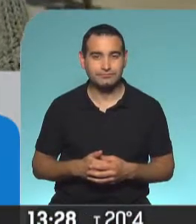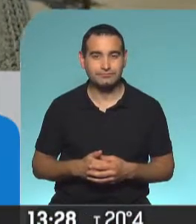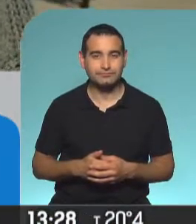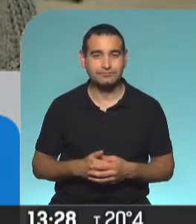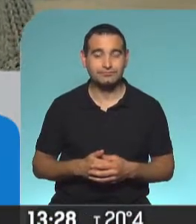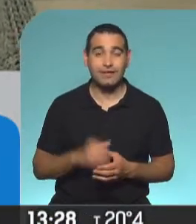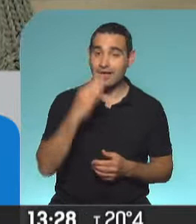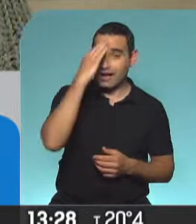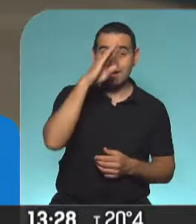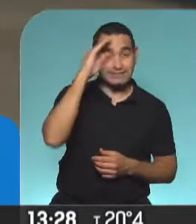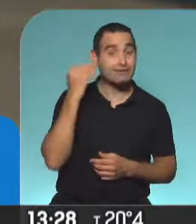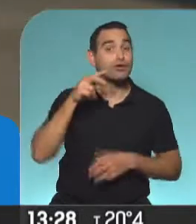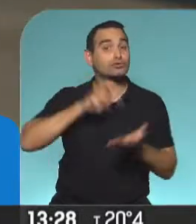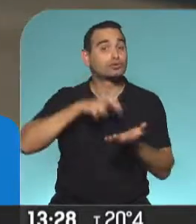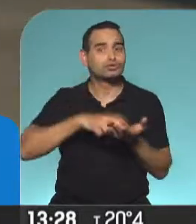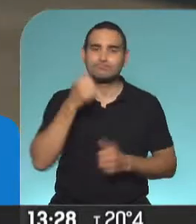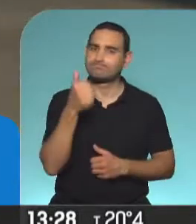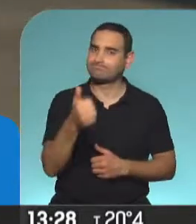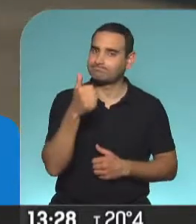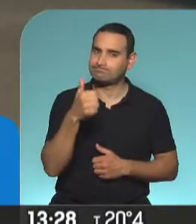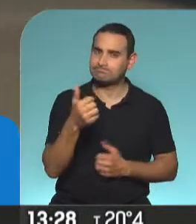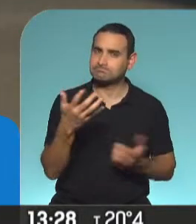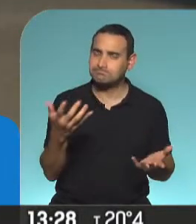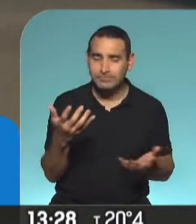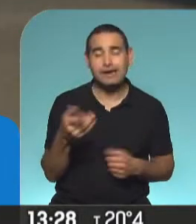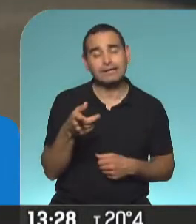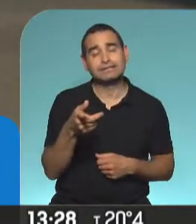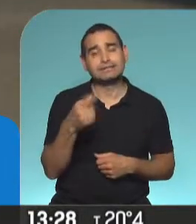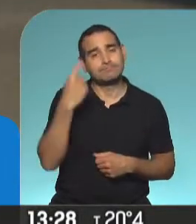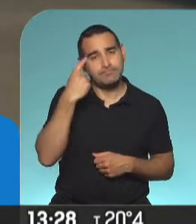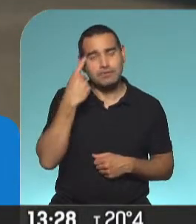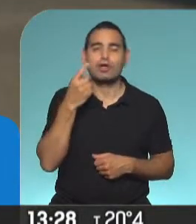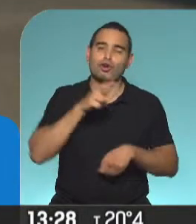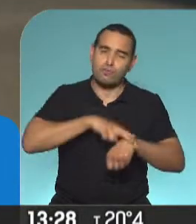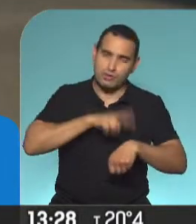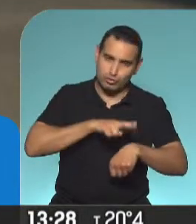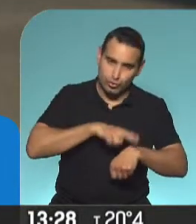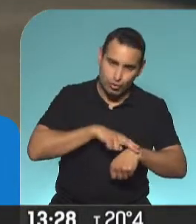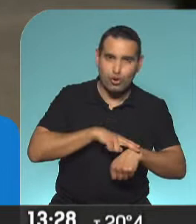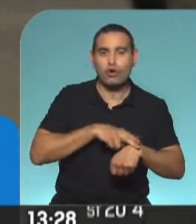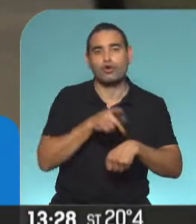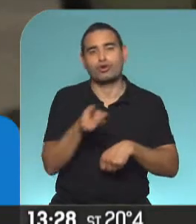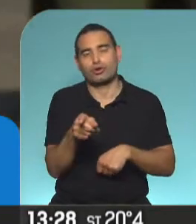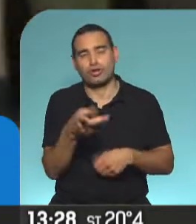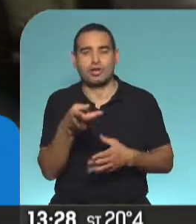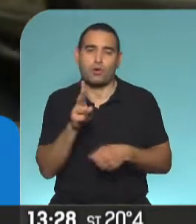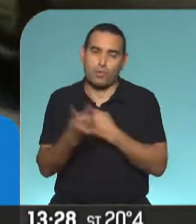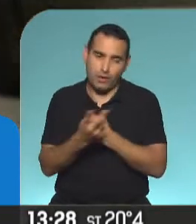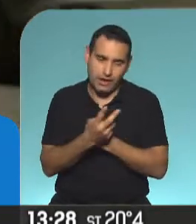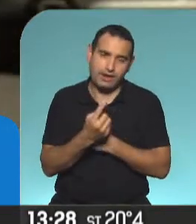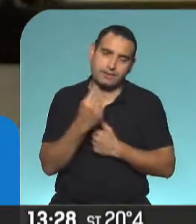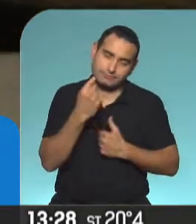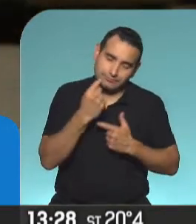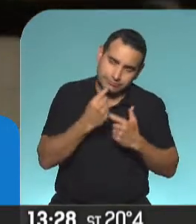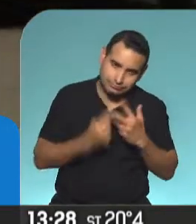Ali, Silvia, tenemos una muy buena noticia, porque más allá de tener en cuenta todas las recomendaciones y cuidados que tenemos que tener para no